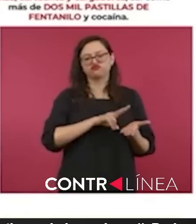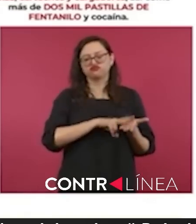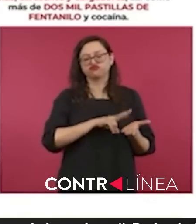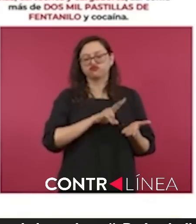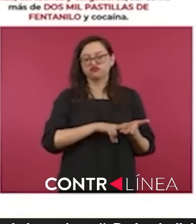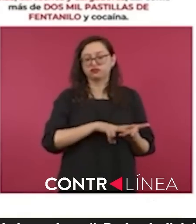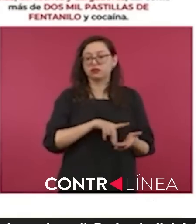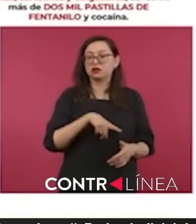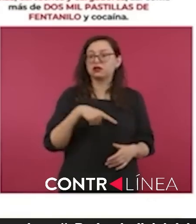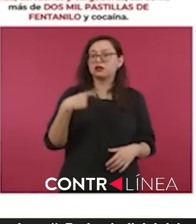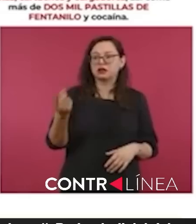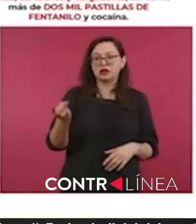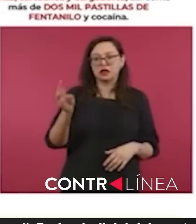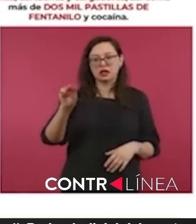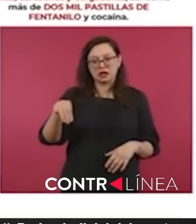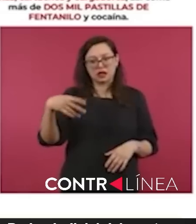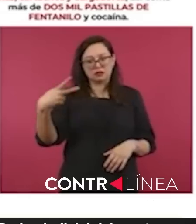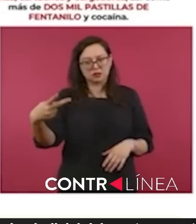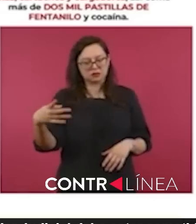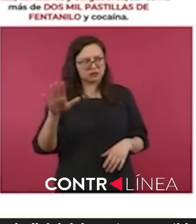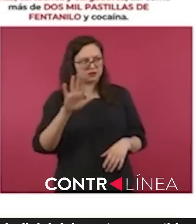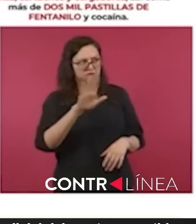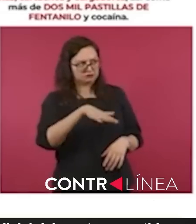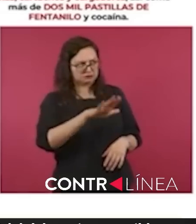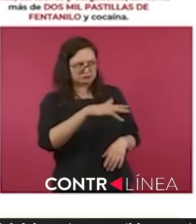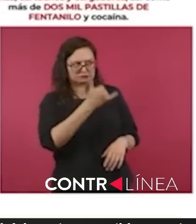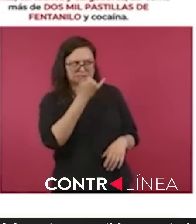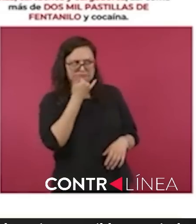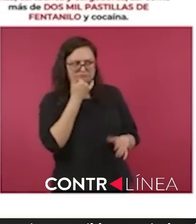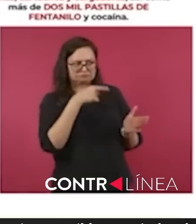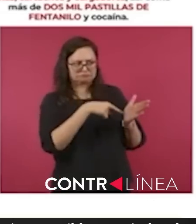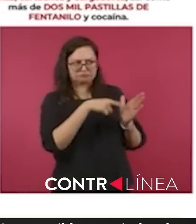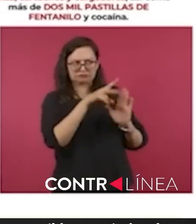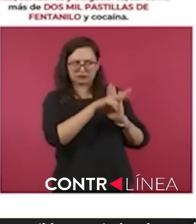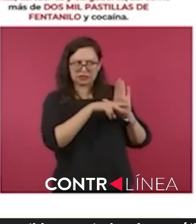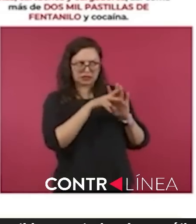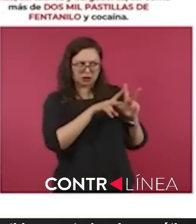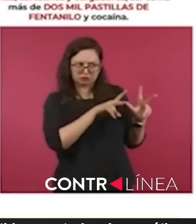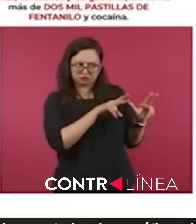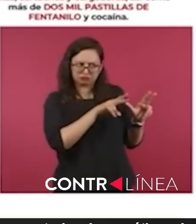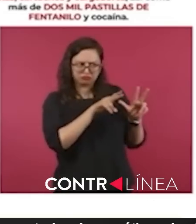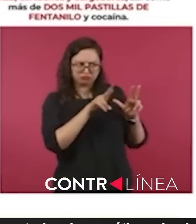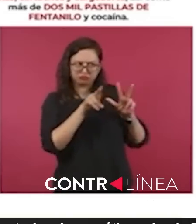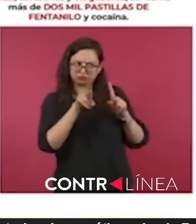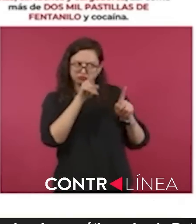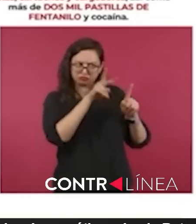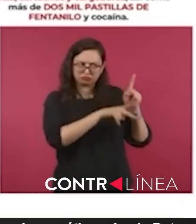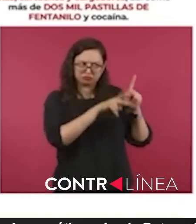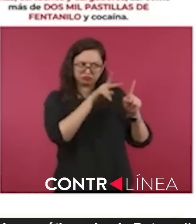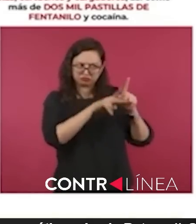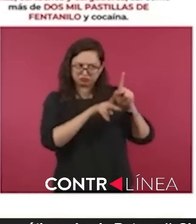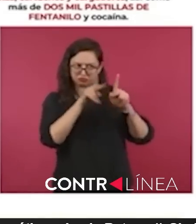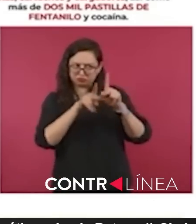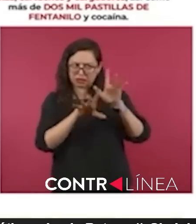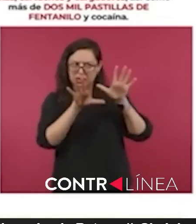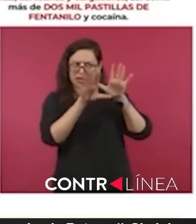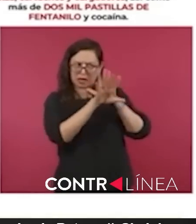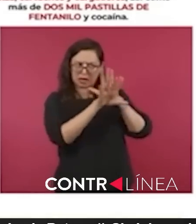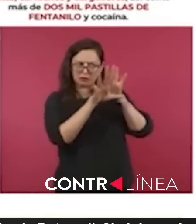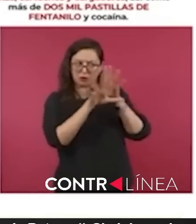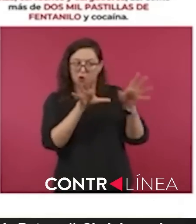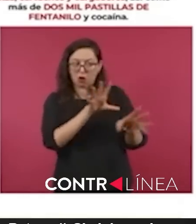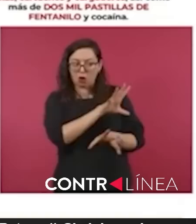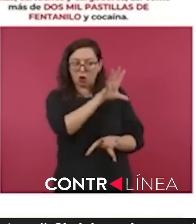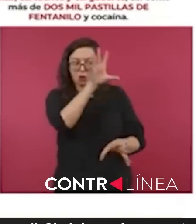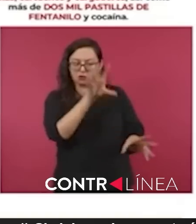informática ofrecido por la propia defensa admitió que los videos podrían estar editados o modificados al no contener